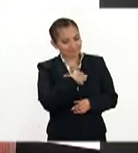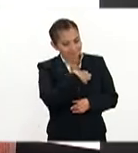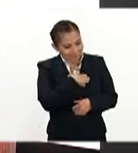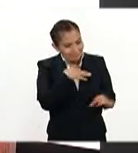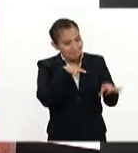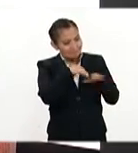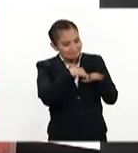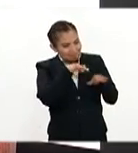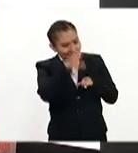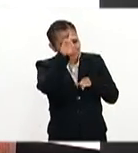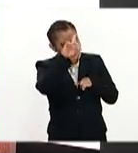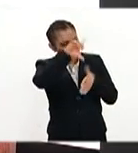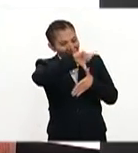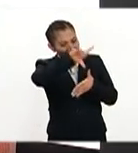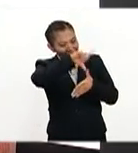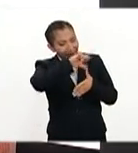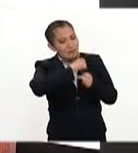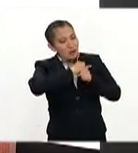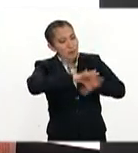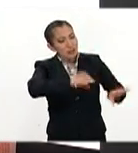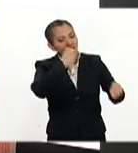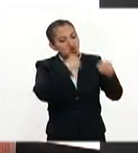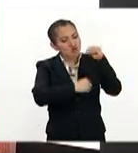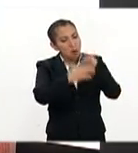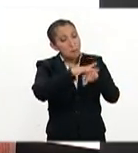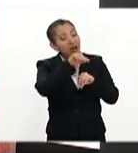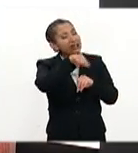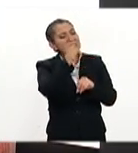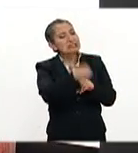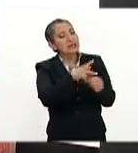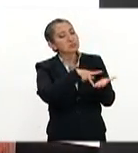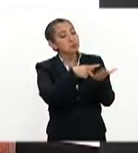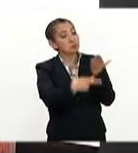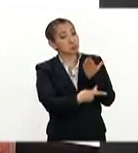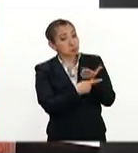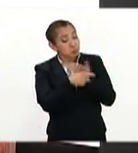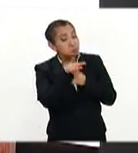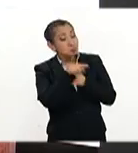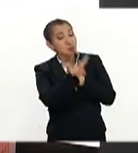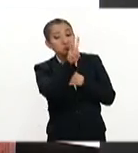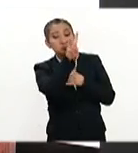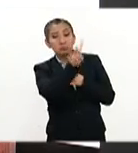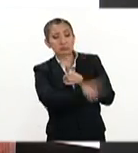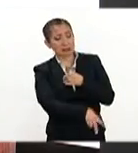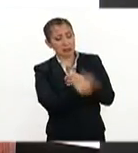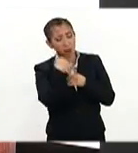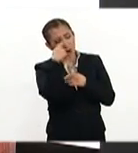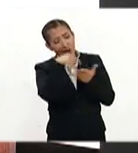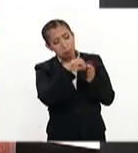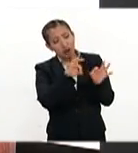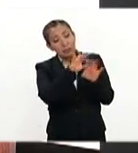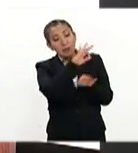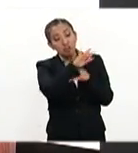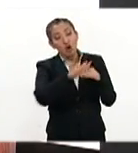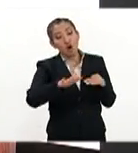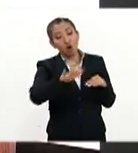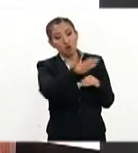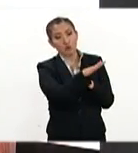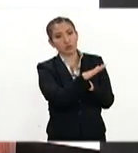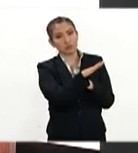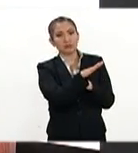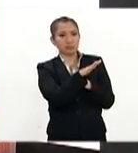estar trabajando en el Consejo Latinoamericano de Información Alimentaria, porque es un proyecto que realmente creo que es importante para todos, además